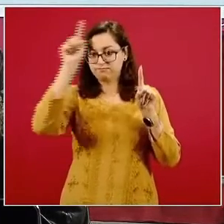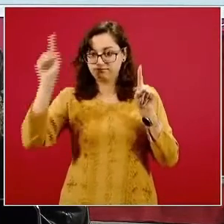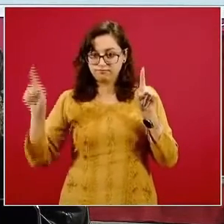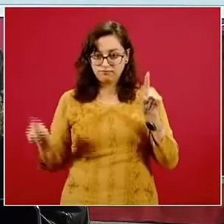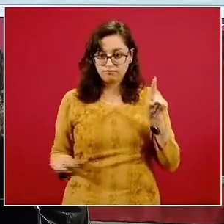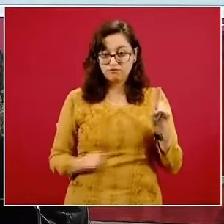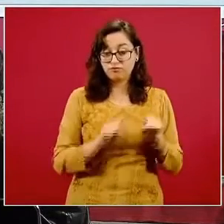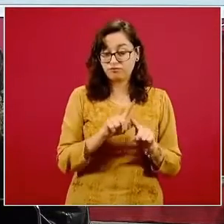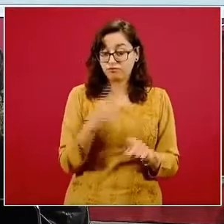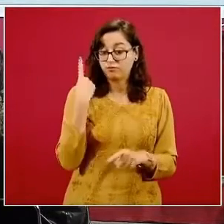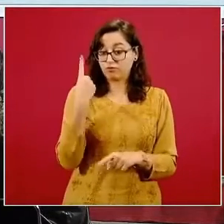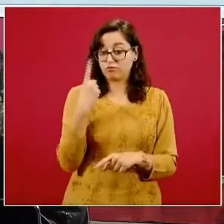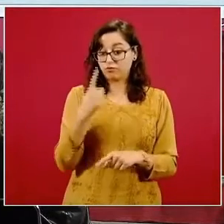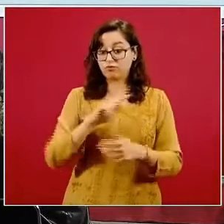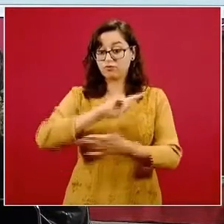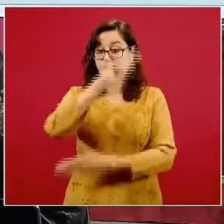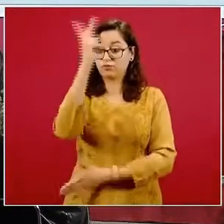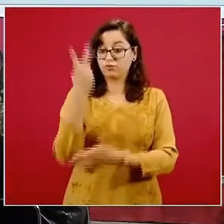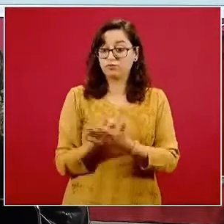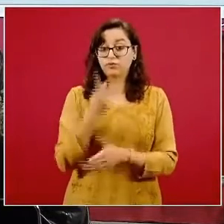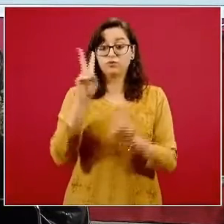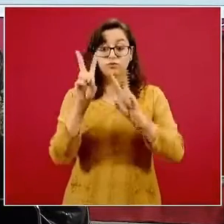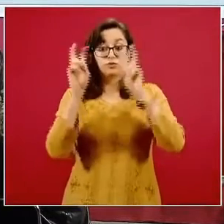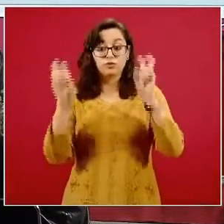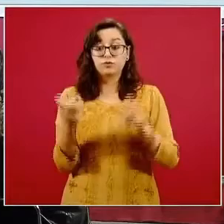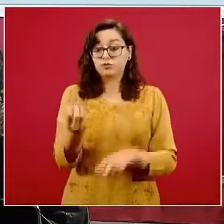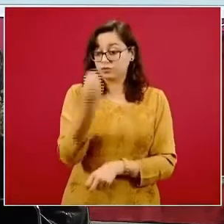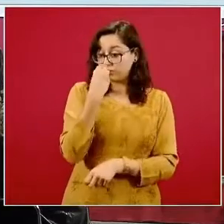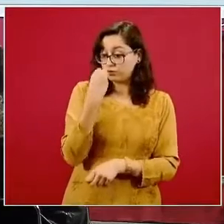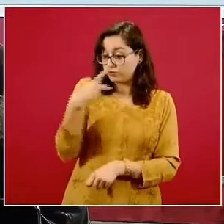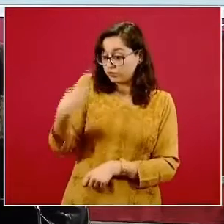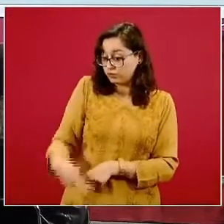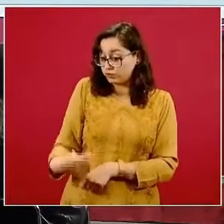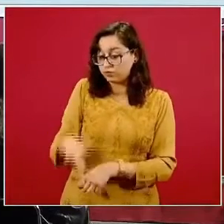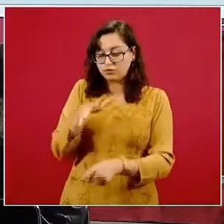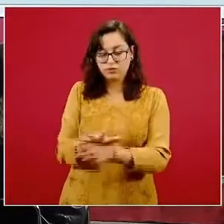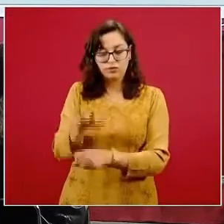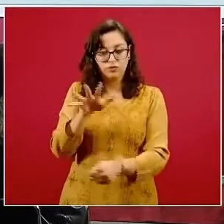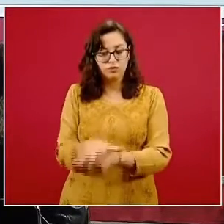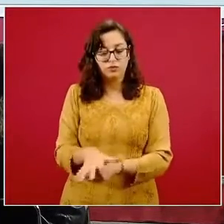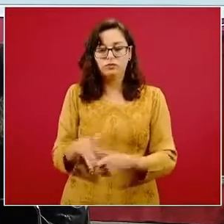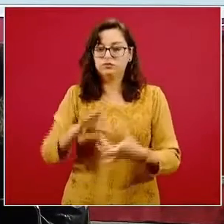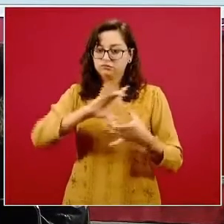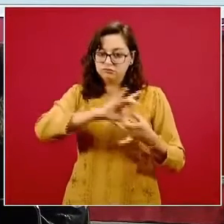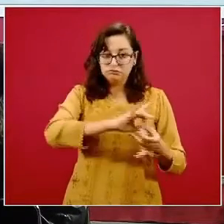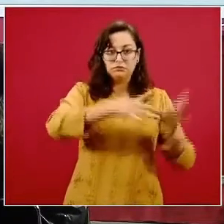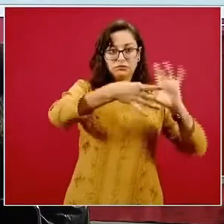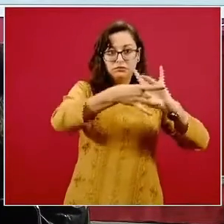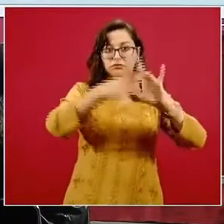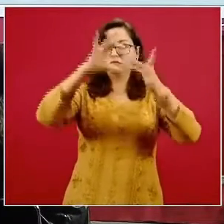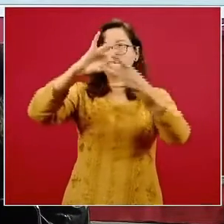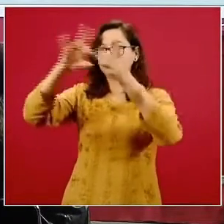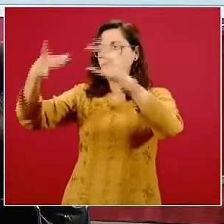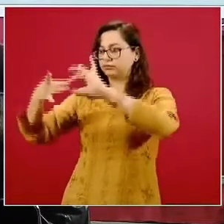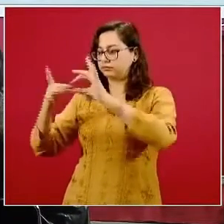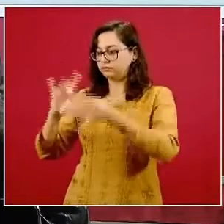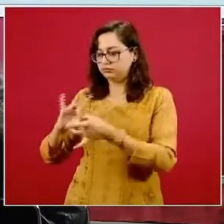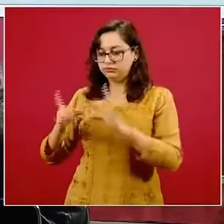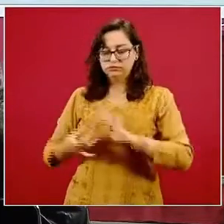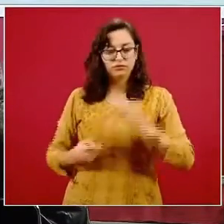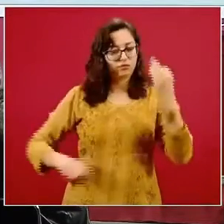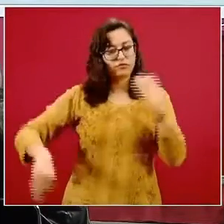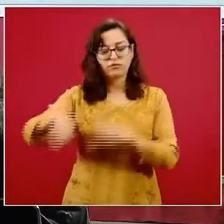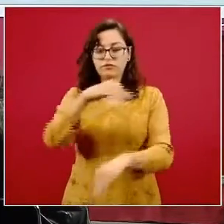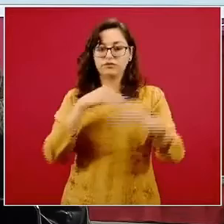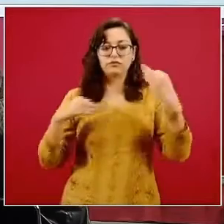soberanía alimentaria, están íntimamente relacionados todos ellos, emergen de esfuerzos académicos, científicos, del sector público,